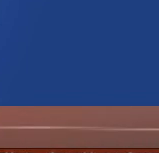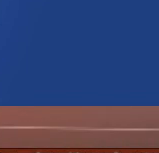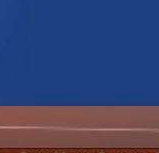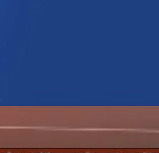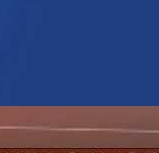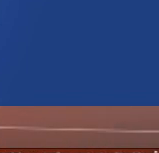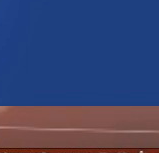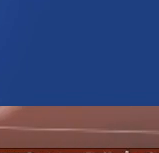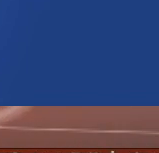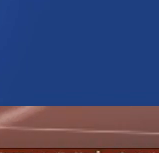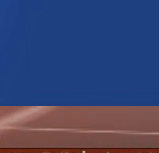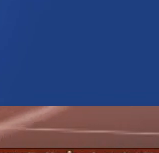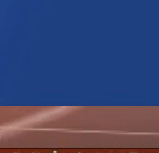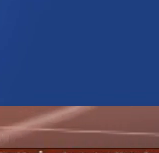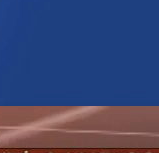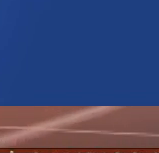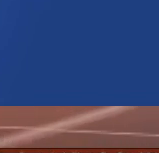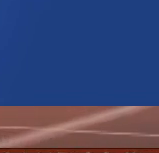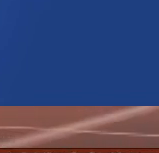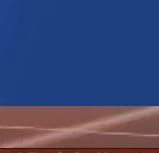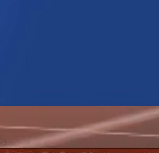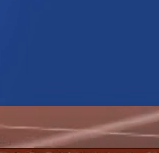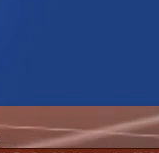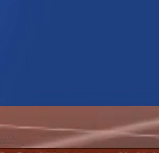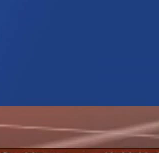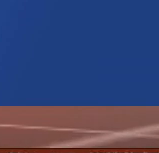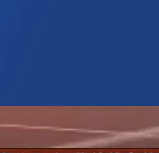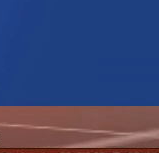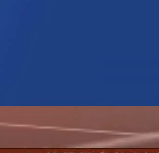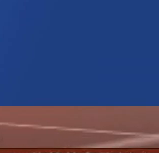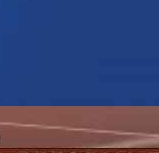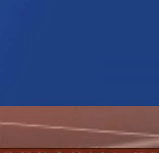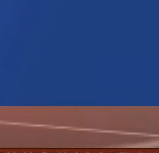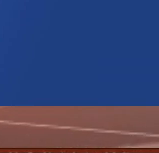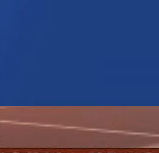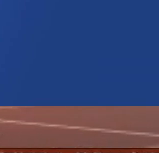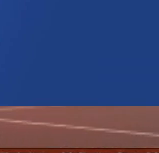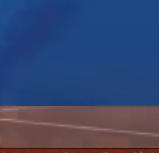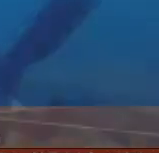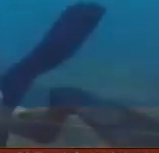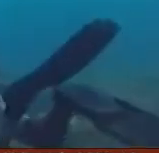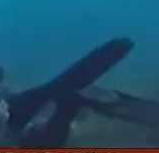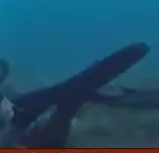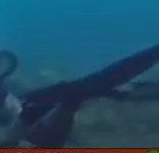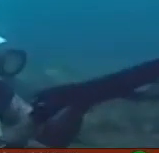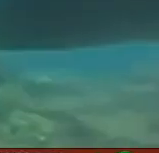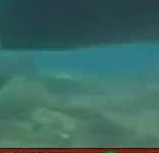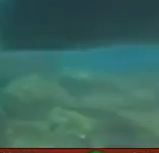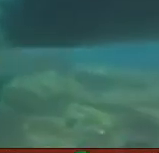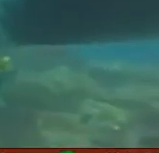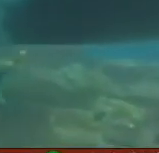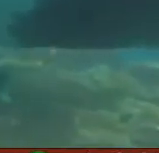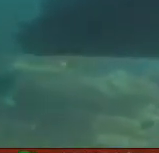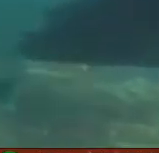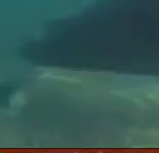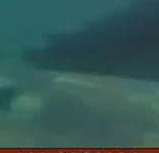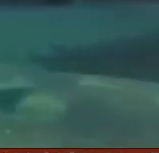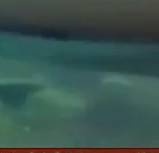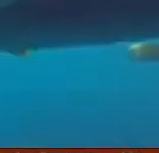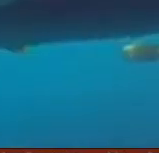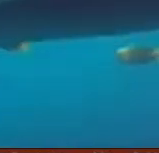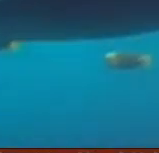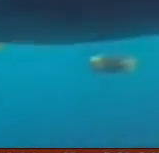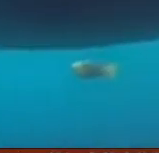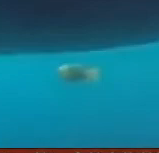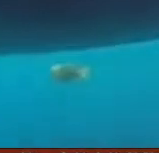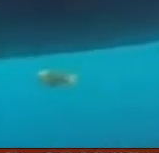Benedicto, Roca Partida y Clarión, dotadas con imponentes acantilados, litorales y volcanes, el mayor de ellos conocido como Monte